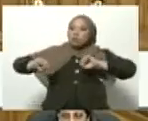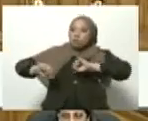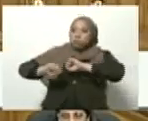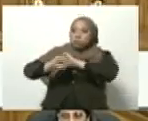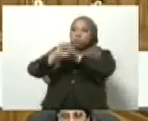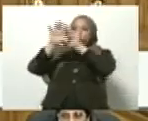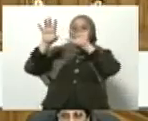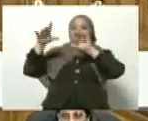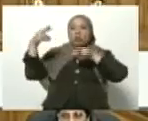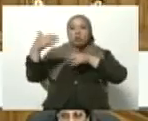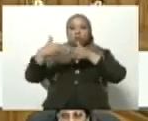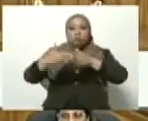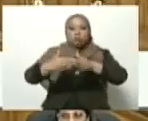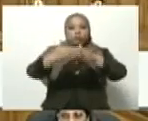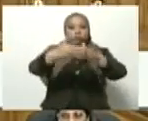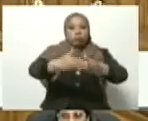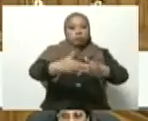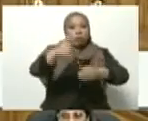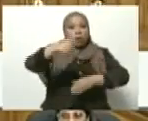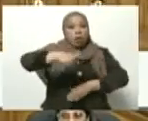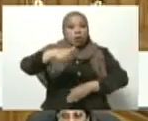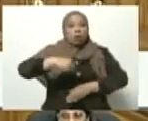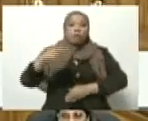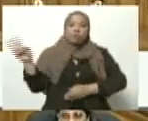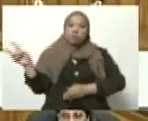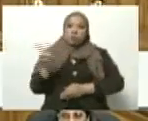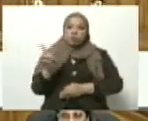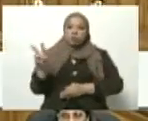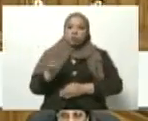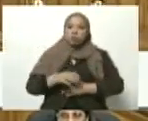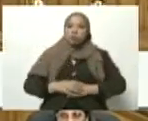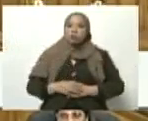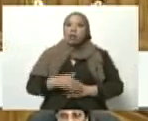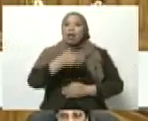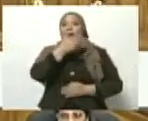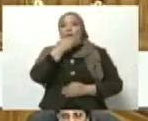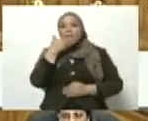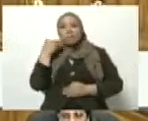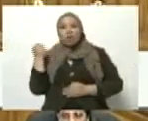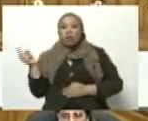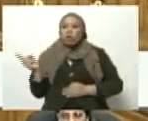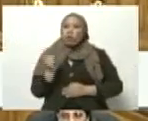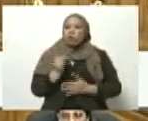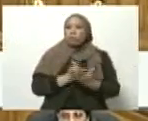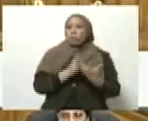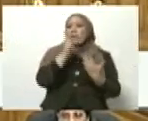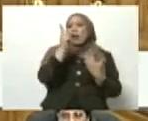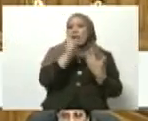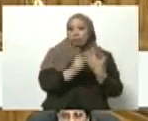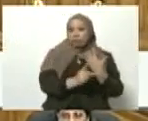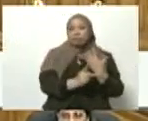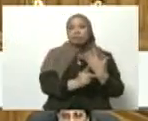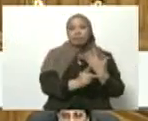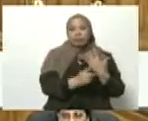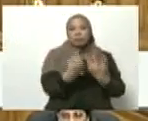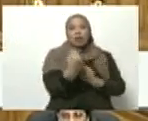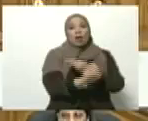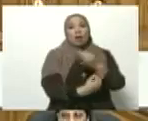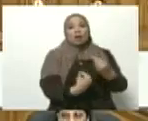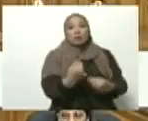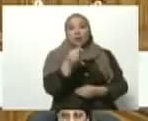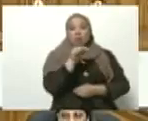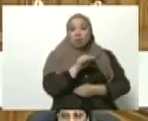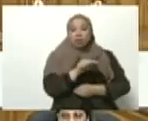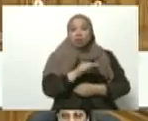dicen literalmente. Ellos dicen, hay mejores maneras de hacer esto. Y aquí es donde quiero que